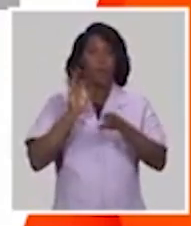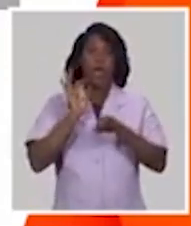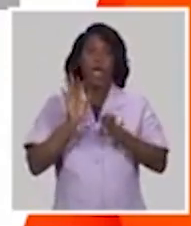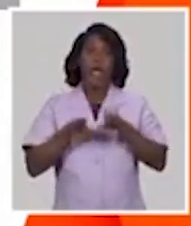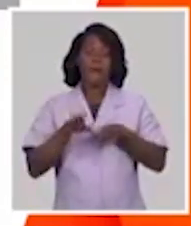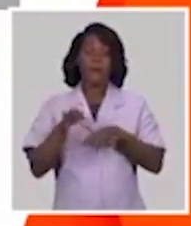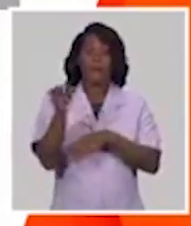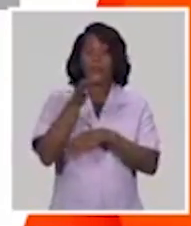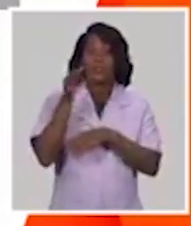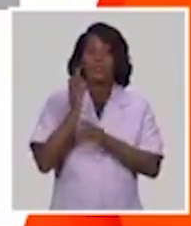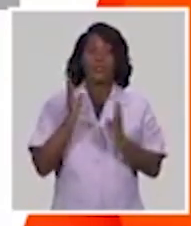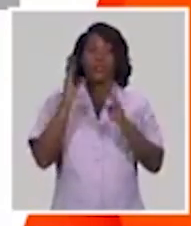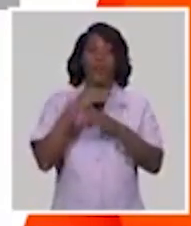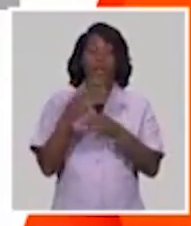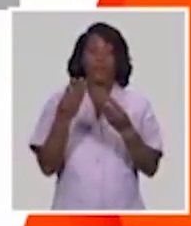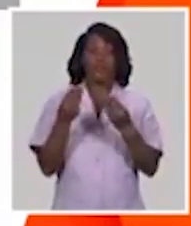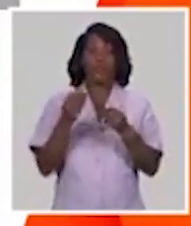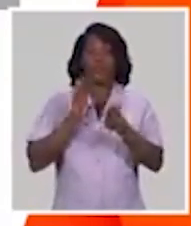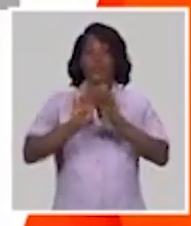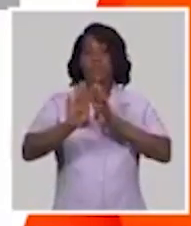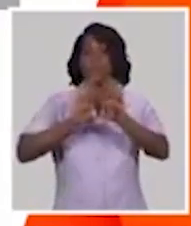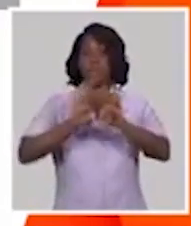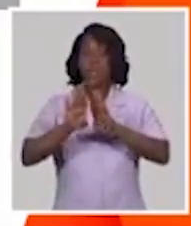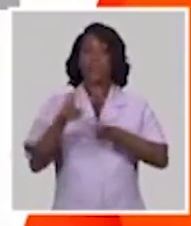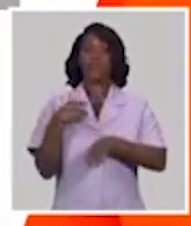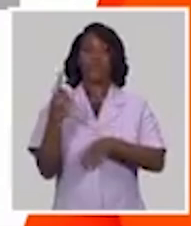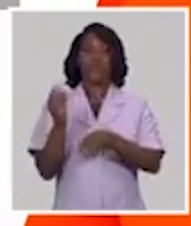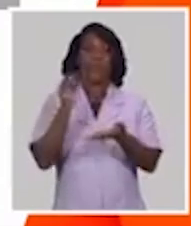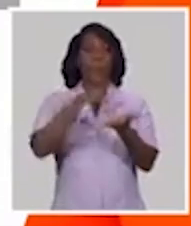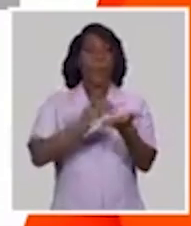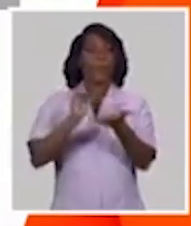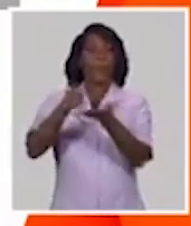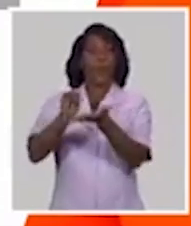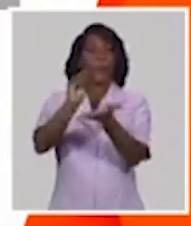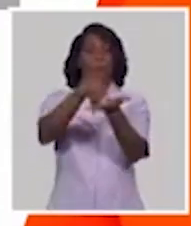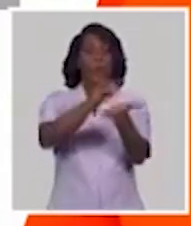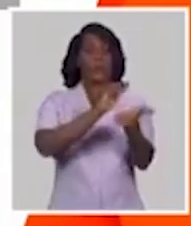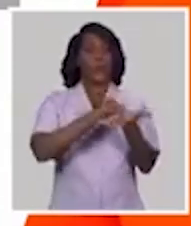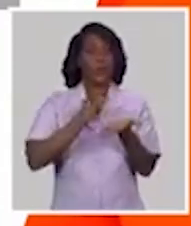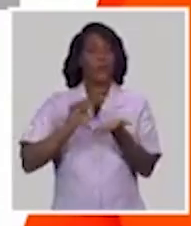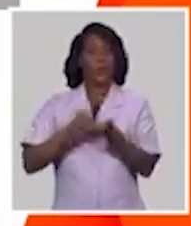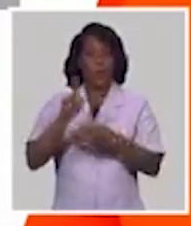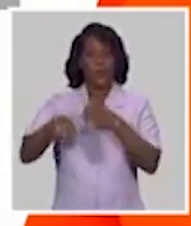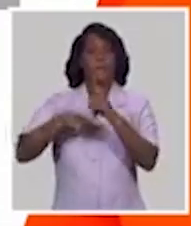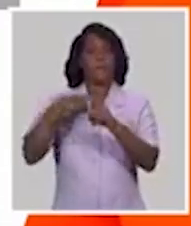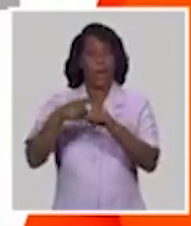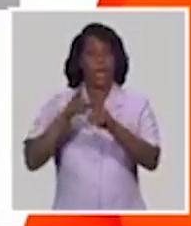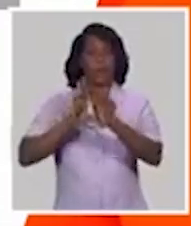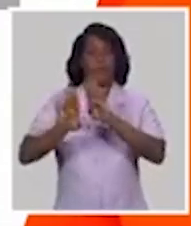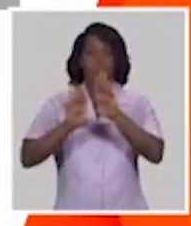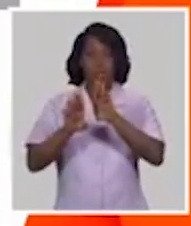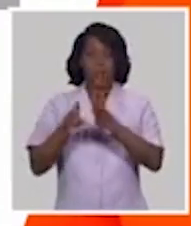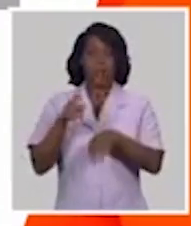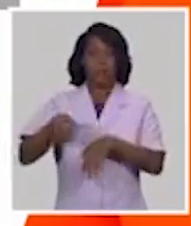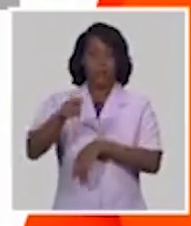y la desprotección que tenemos también en otros municipios de la ciudad. Por lo tanto, hay que adoptar un grupo